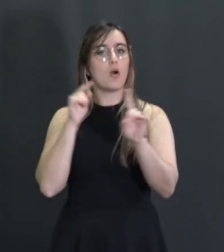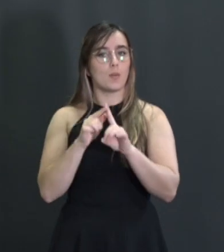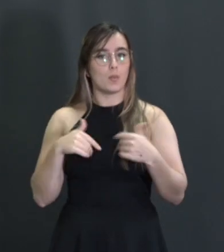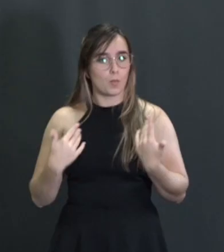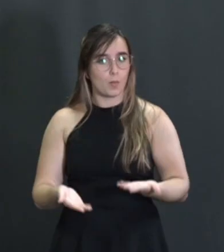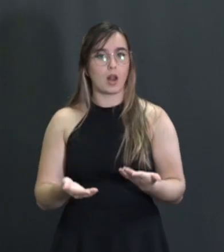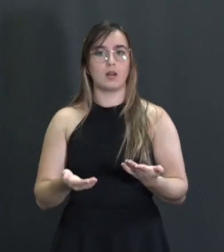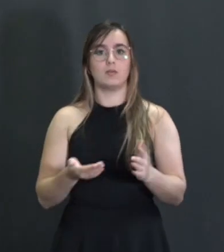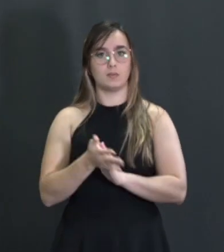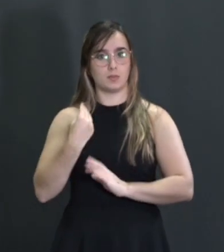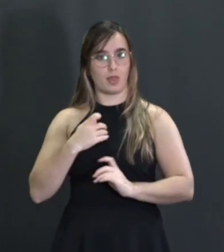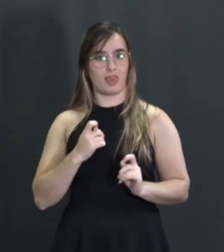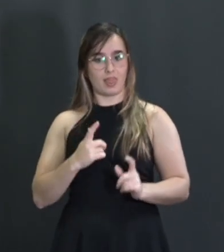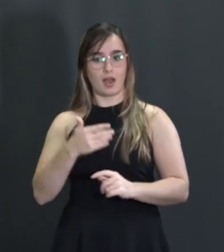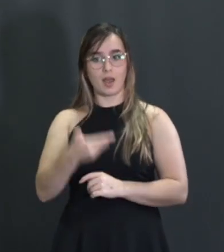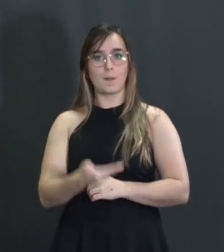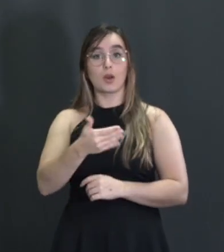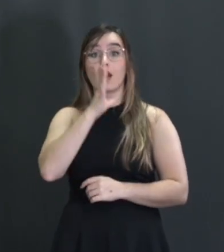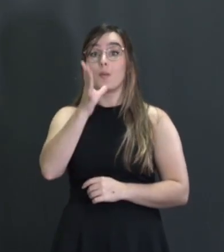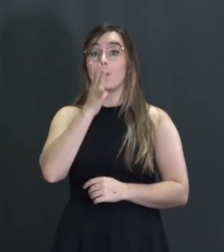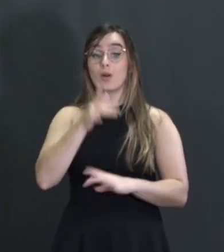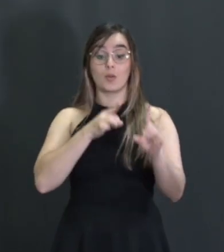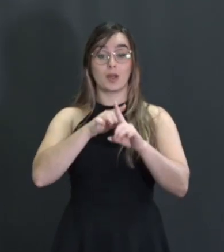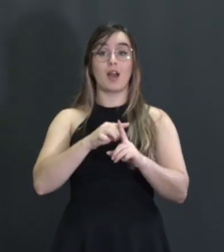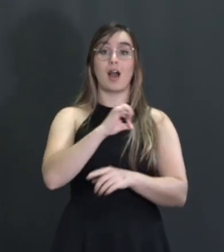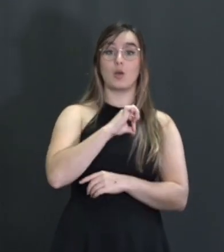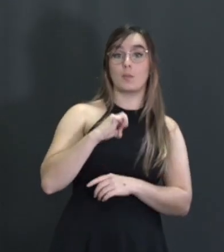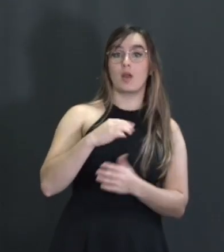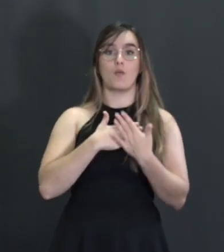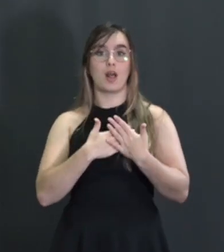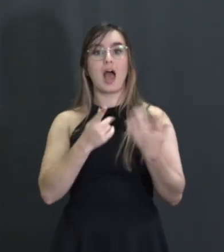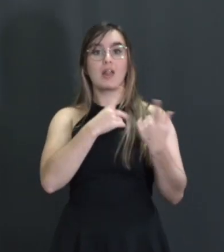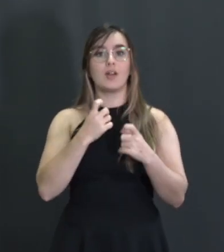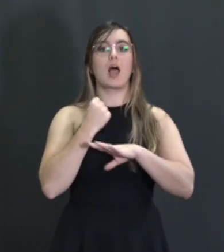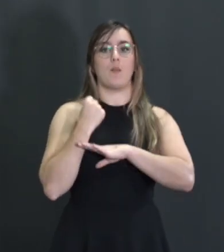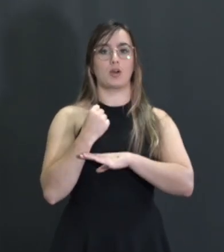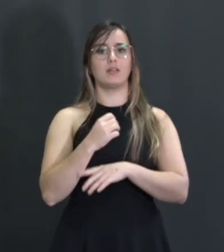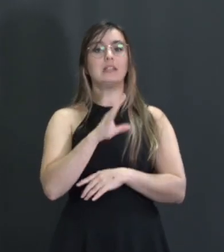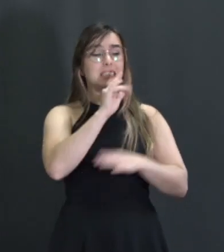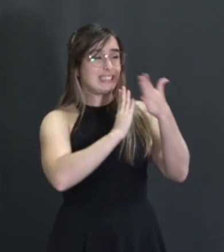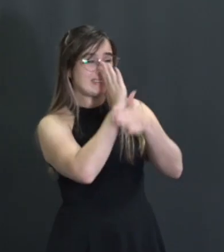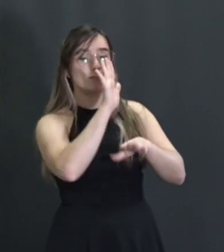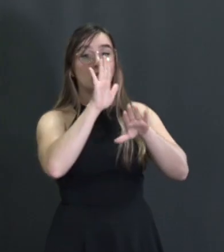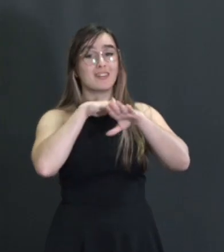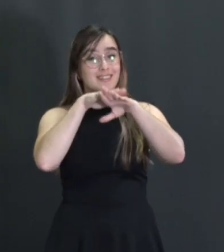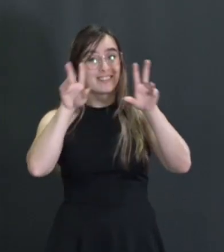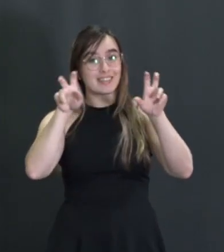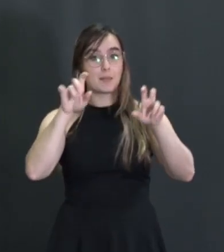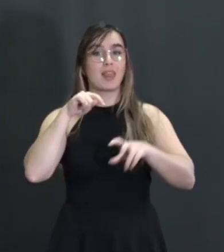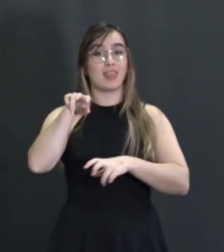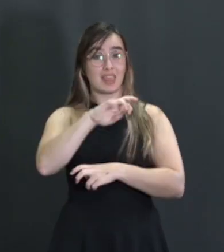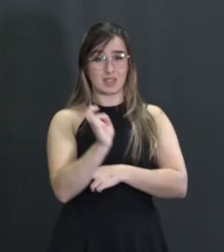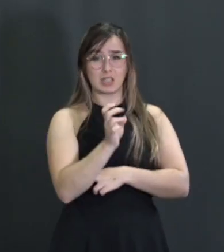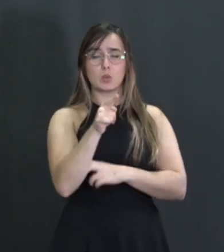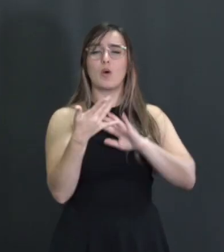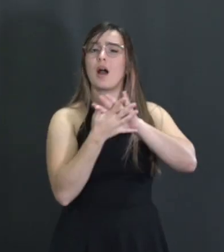de importancia, ¿no? Porque para construir la autonomía de la voluntad hace falta apoyos. Sí, pero con el tema este de la diversidad al que hace